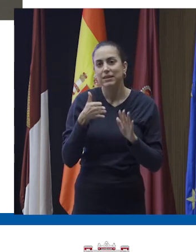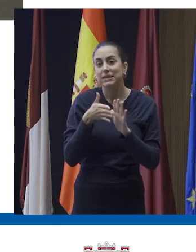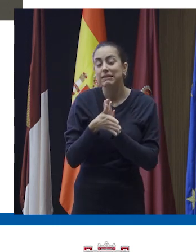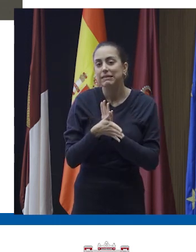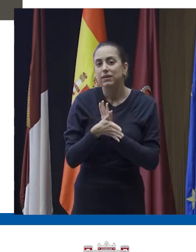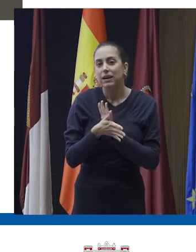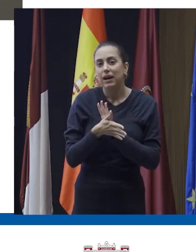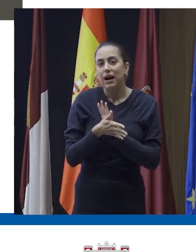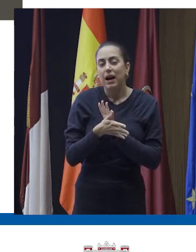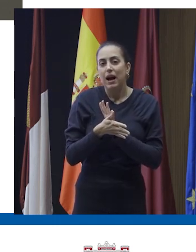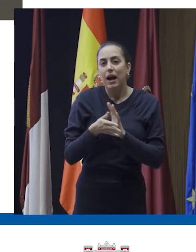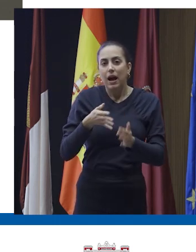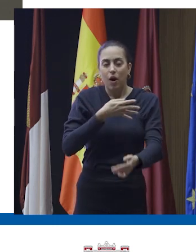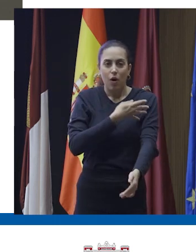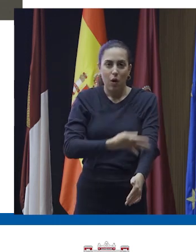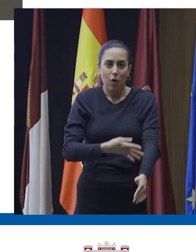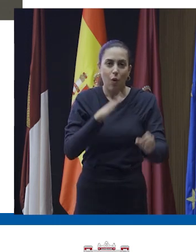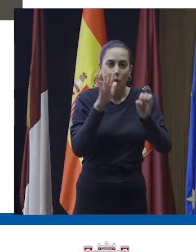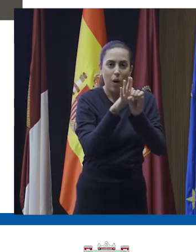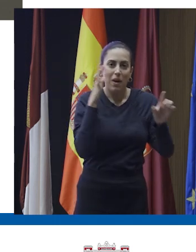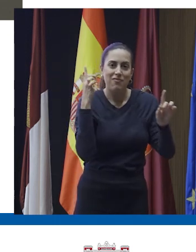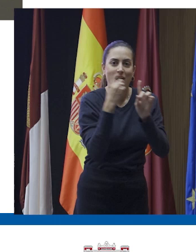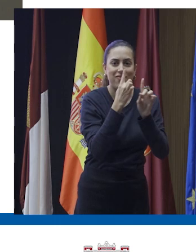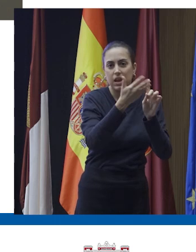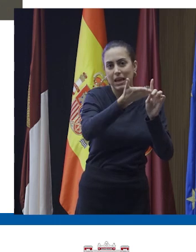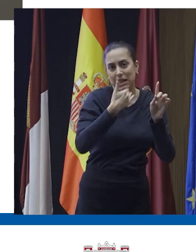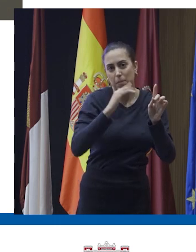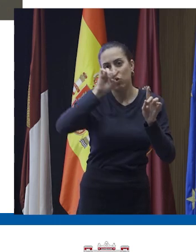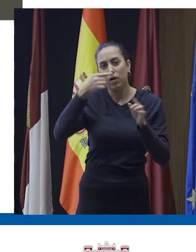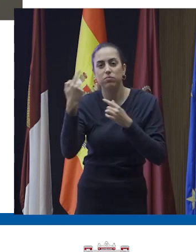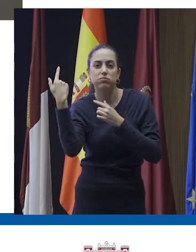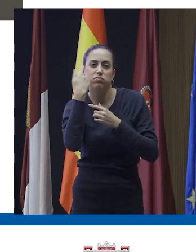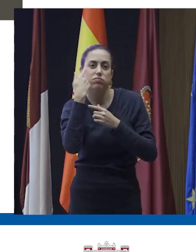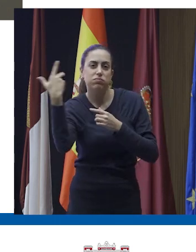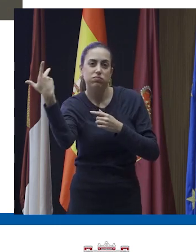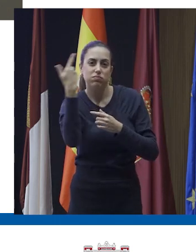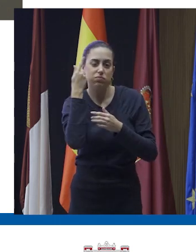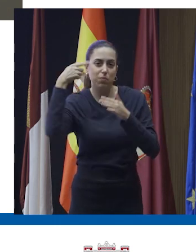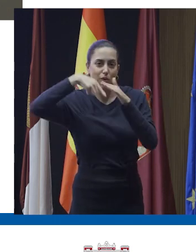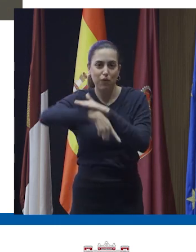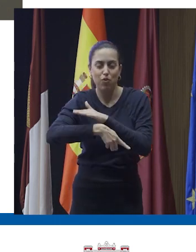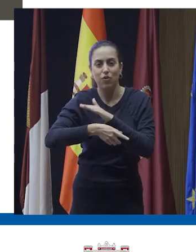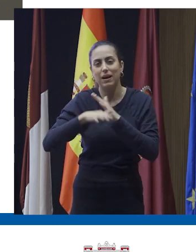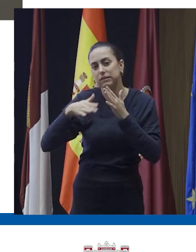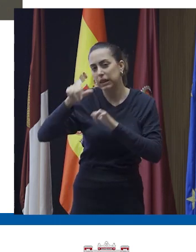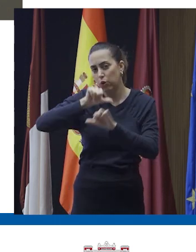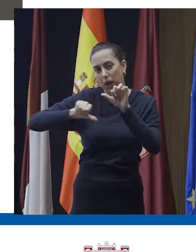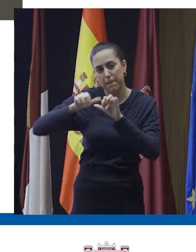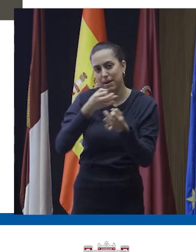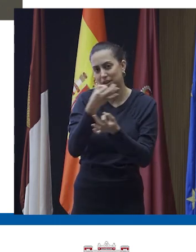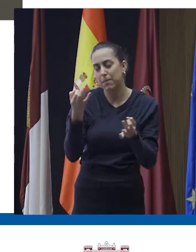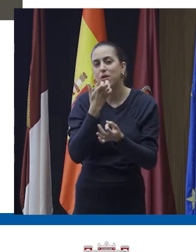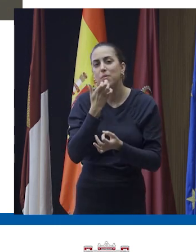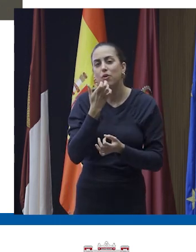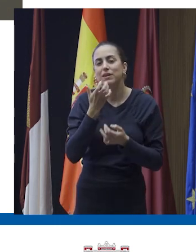hay que quitar los anticoagulantes, y con eso ya se paraliza el ojo y se hace la cirugía sin complicaciones. Y ya en casos extremos, pues por ejemplo